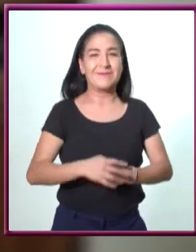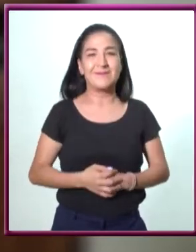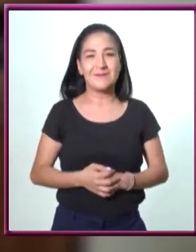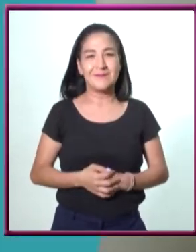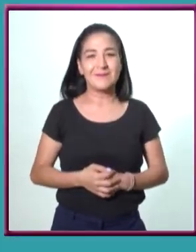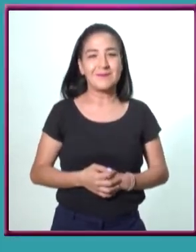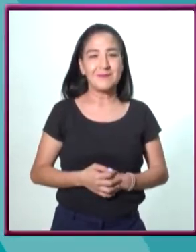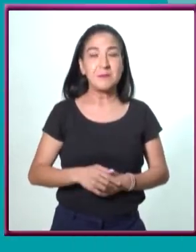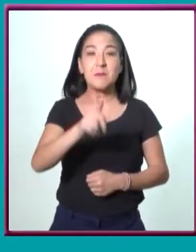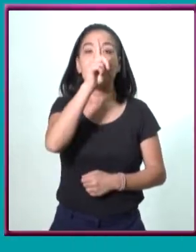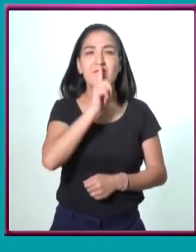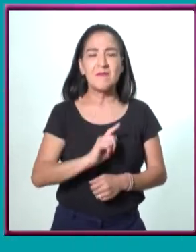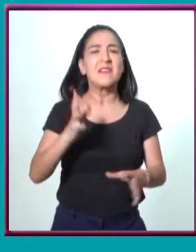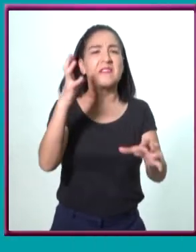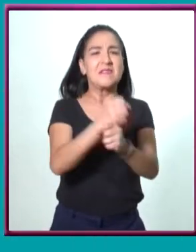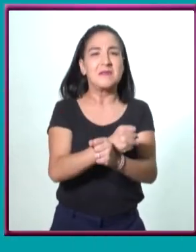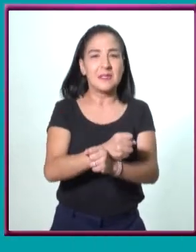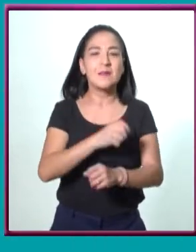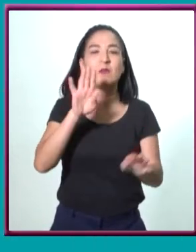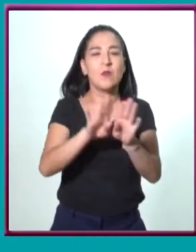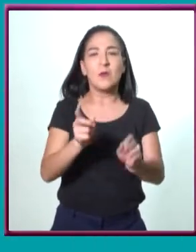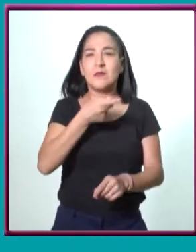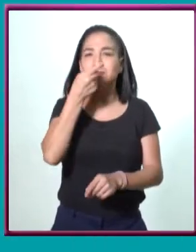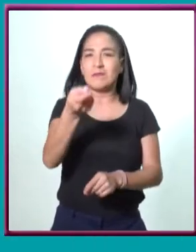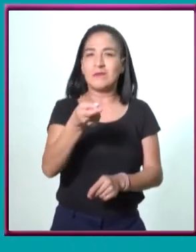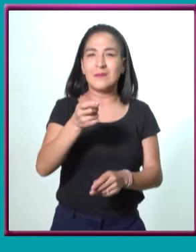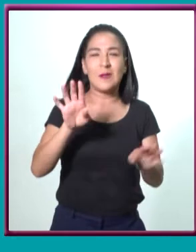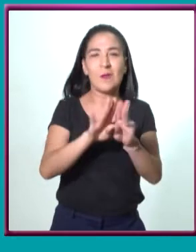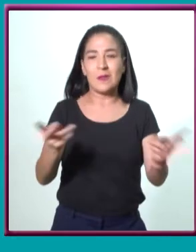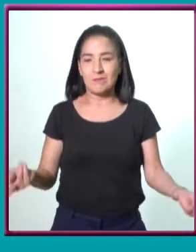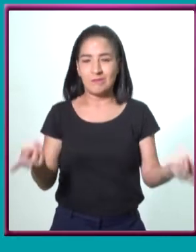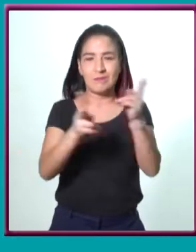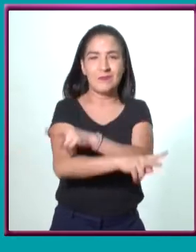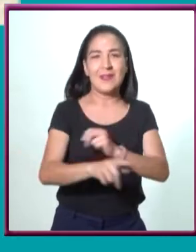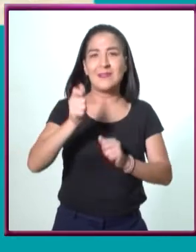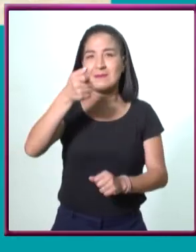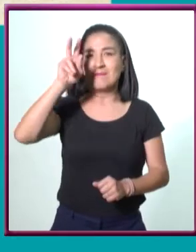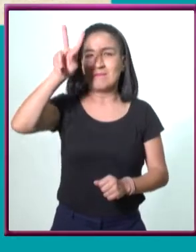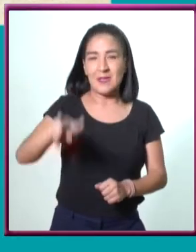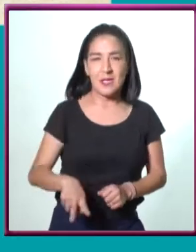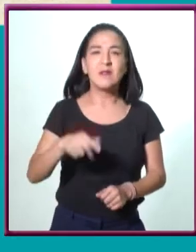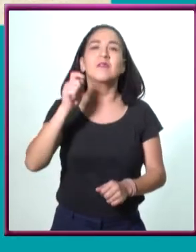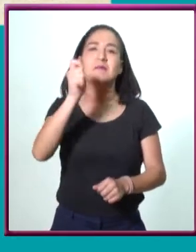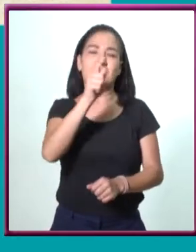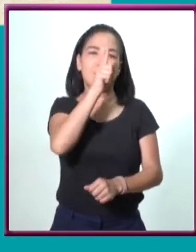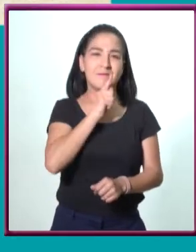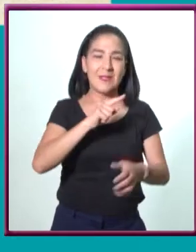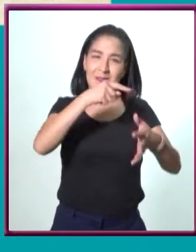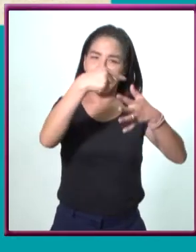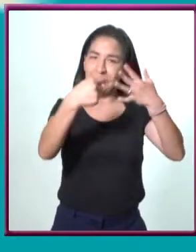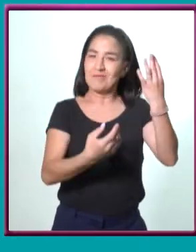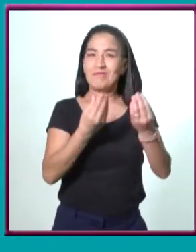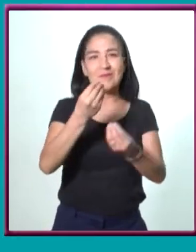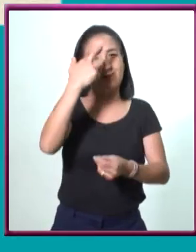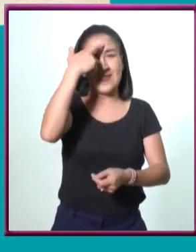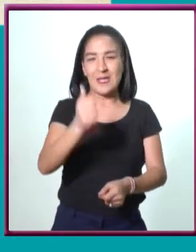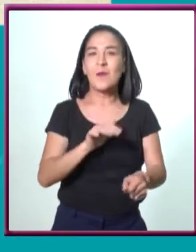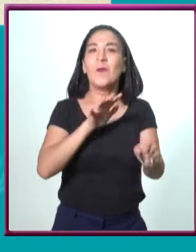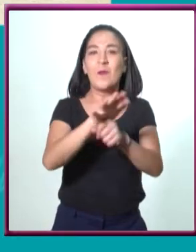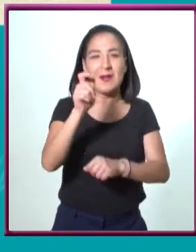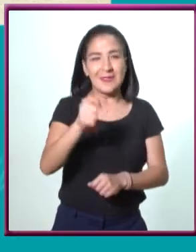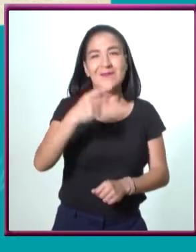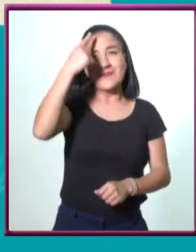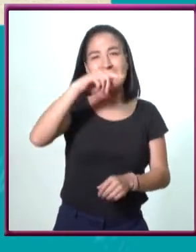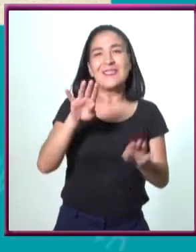esta cápsula. Mentir significa decir algo que va en contra de la realidad. Mentimos por muchas razones: para quedar bien con los